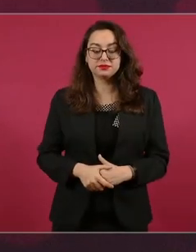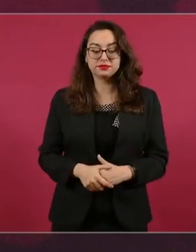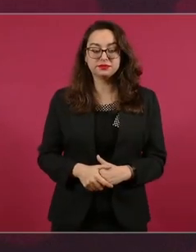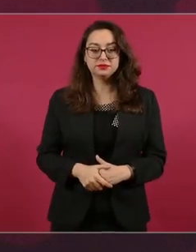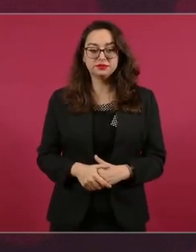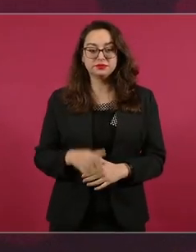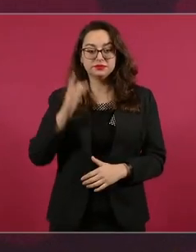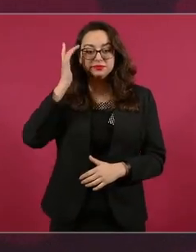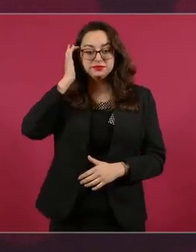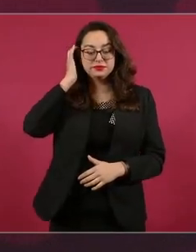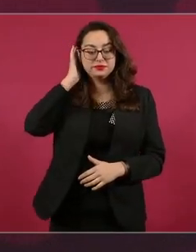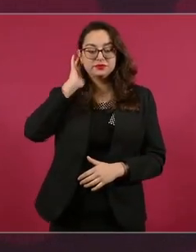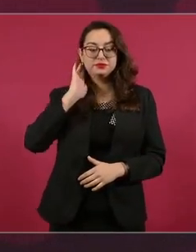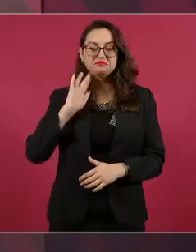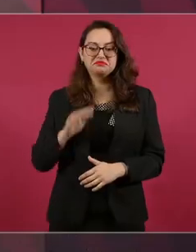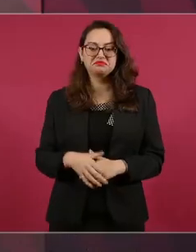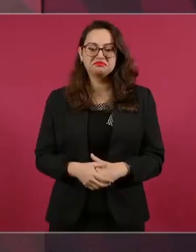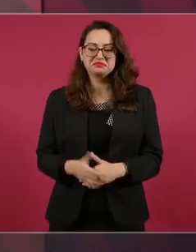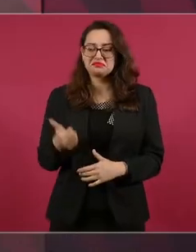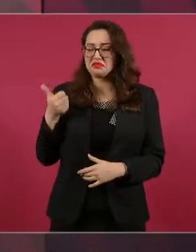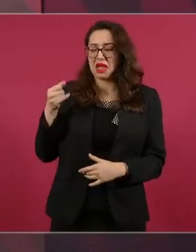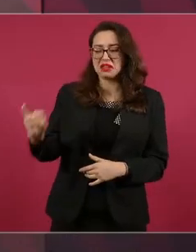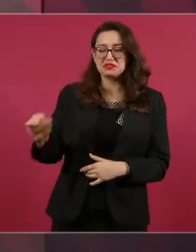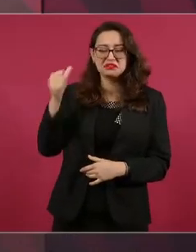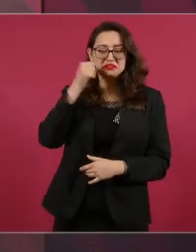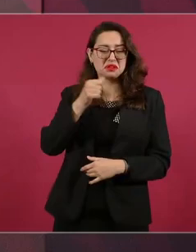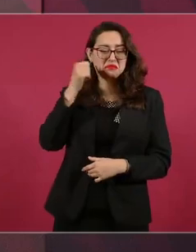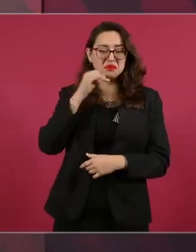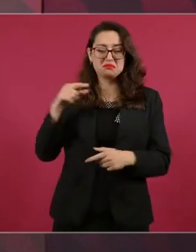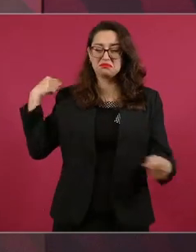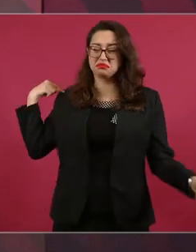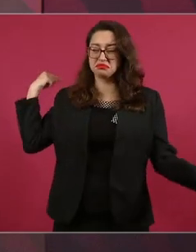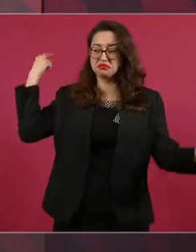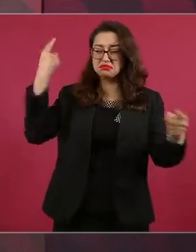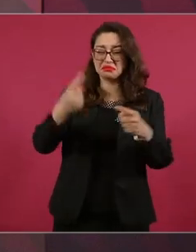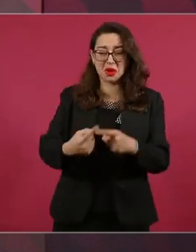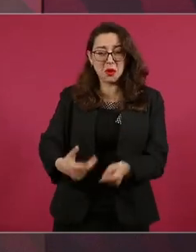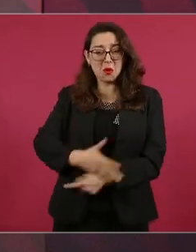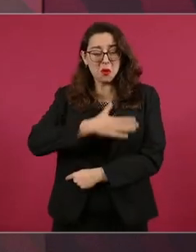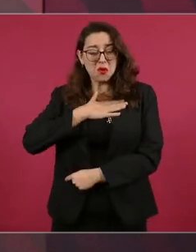Tampoco es nuevo, ¿eh? Nunca han hecho justicia,